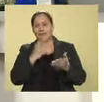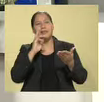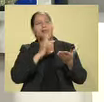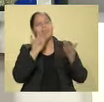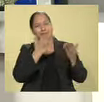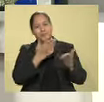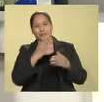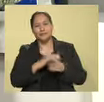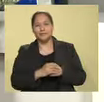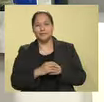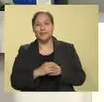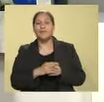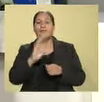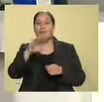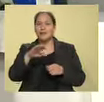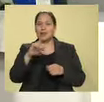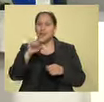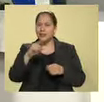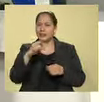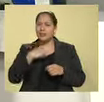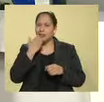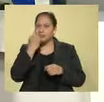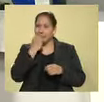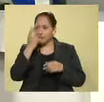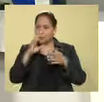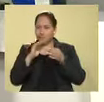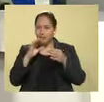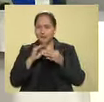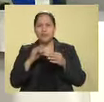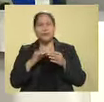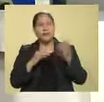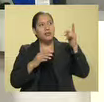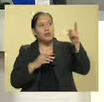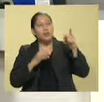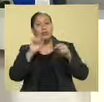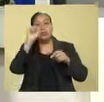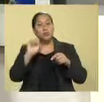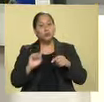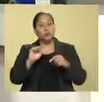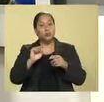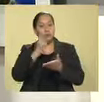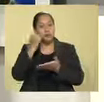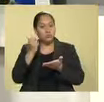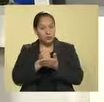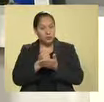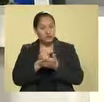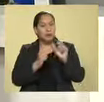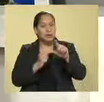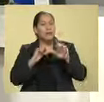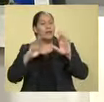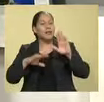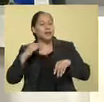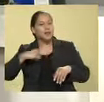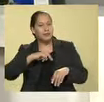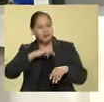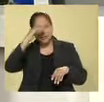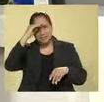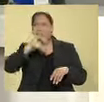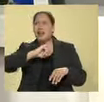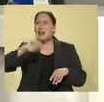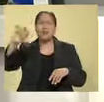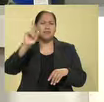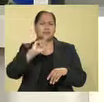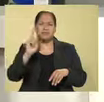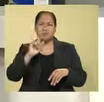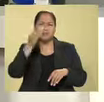ver esta nota? Oye, por cierto, es que quería agregar una cosa más. Está al sur de la Ciudad de México. Totalmente. Y a veces pensamos que está muy lejos, pero no,